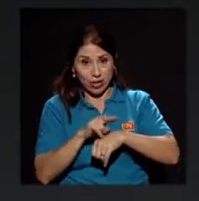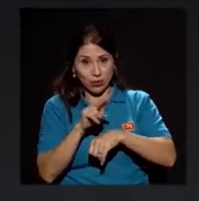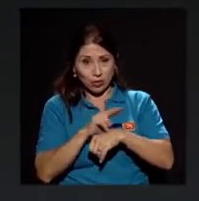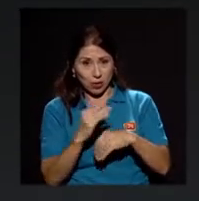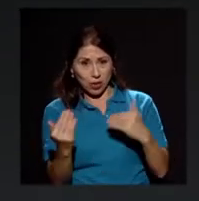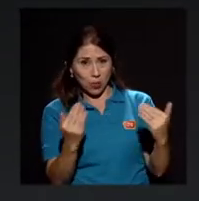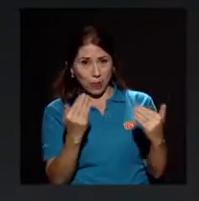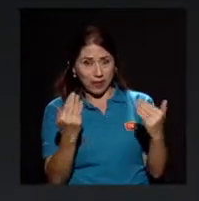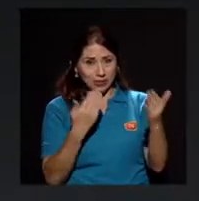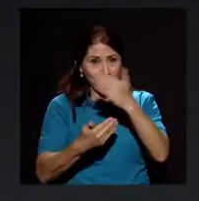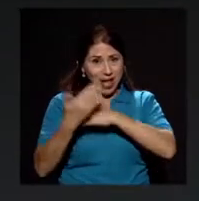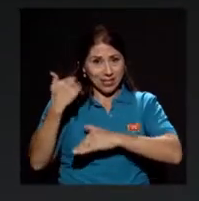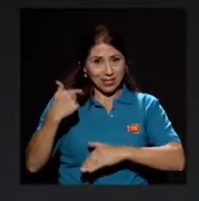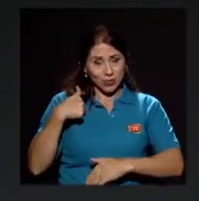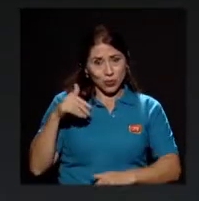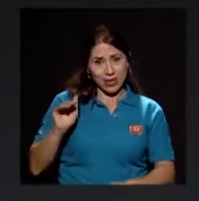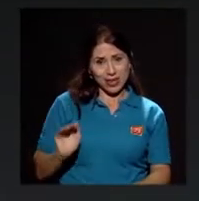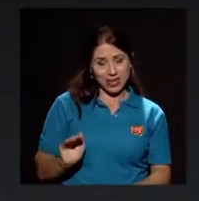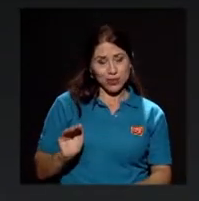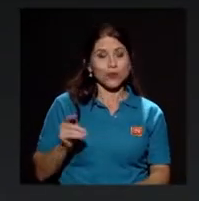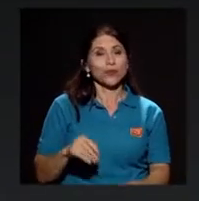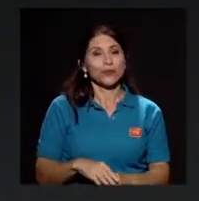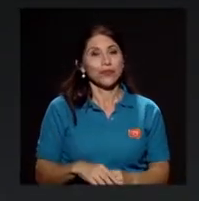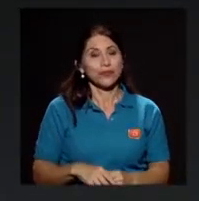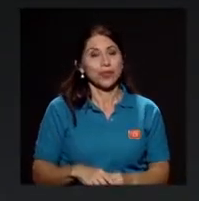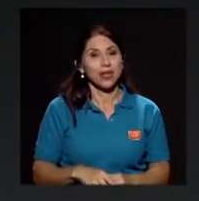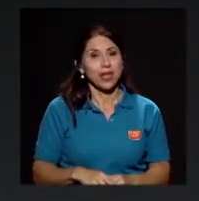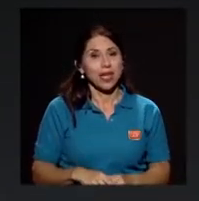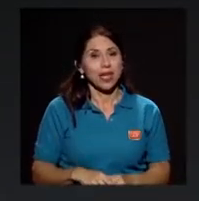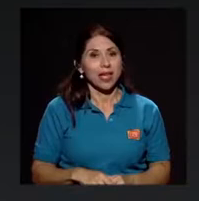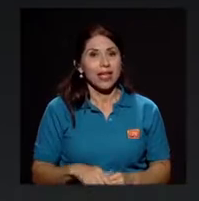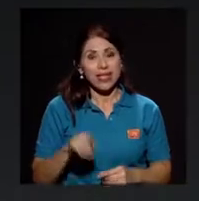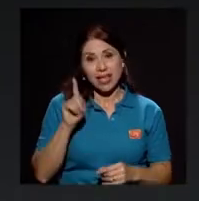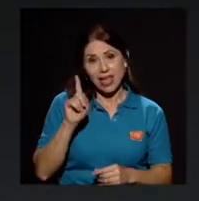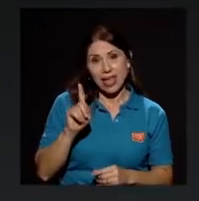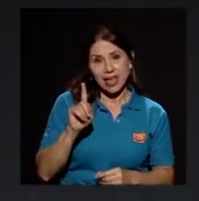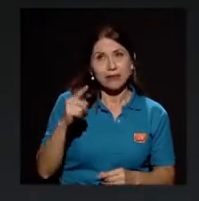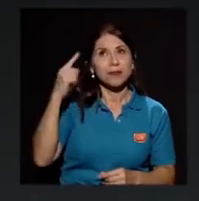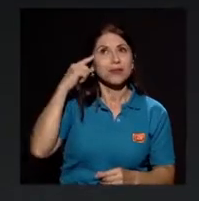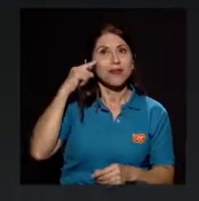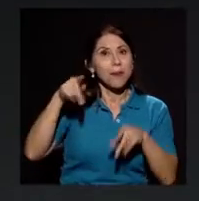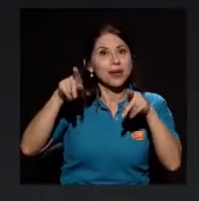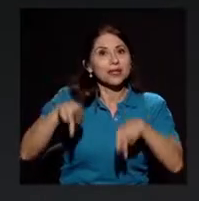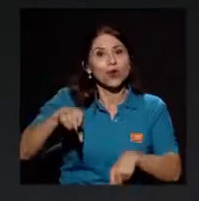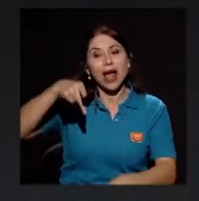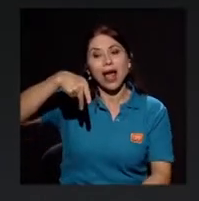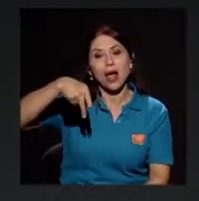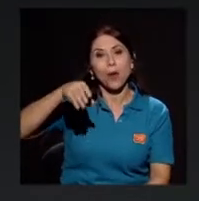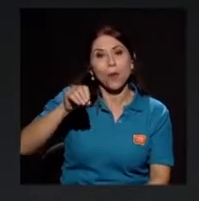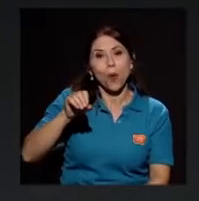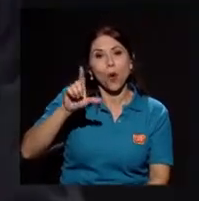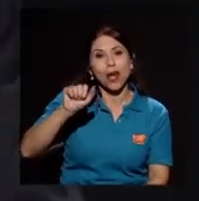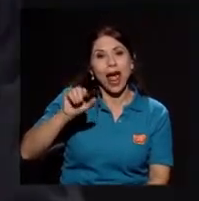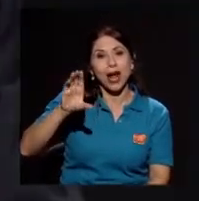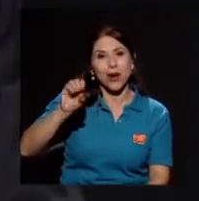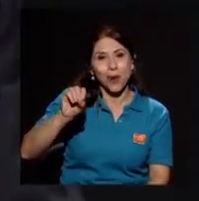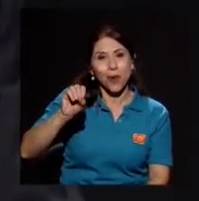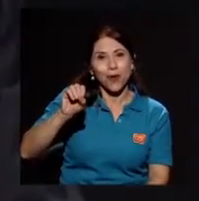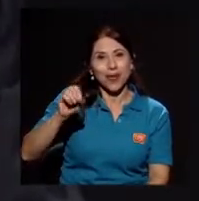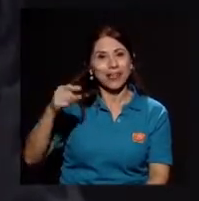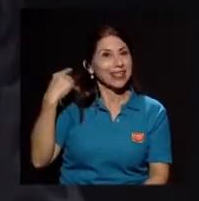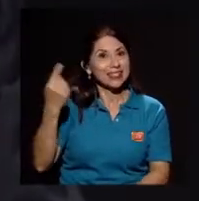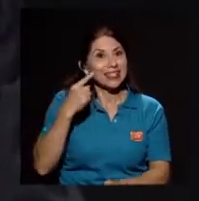un niño que había una imagen del polaco que era alguien que vendía a plazos